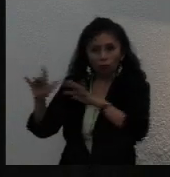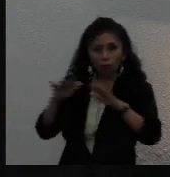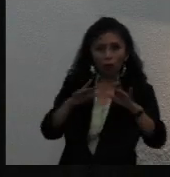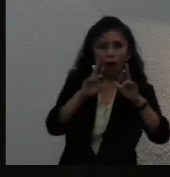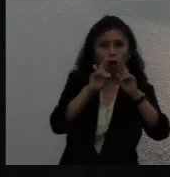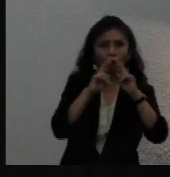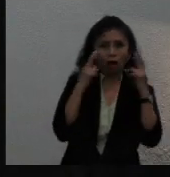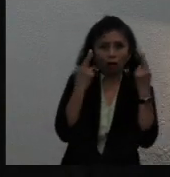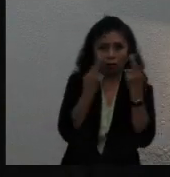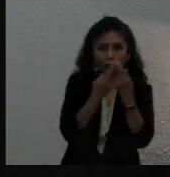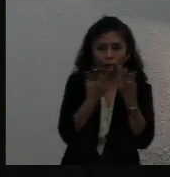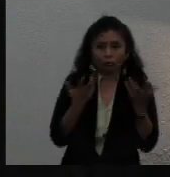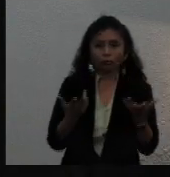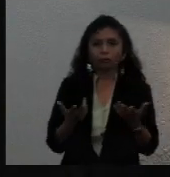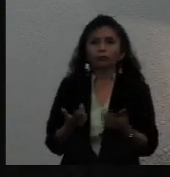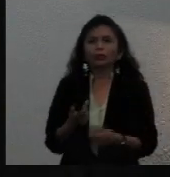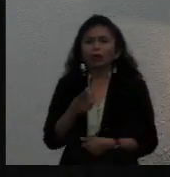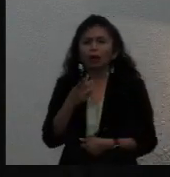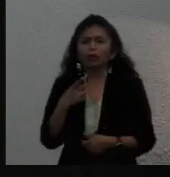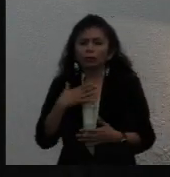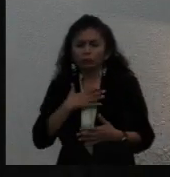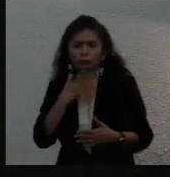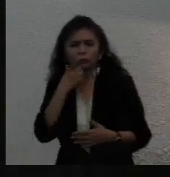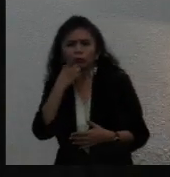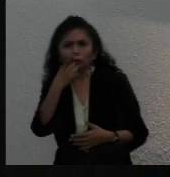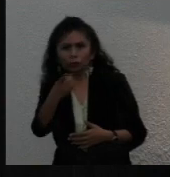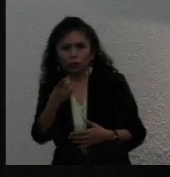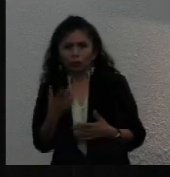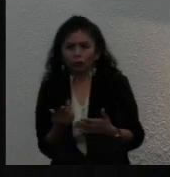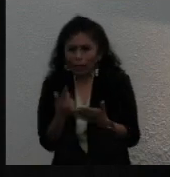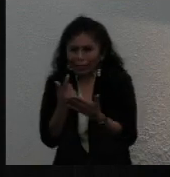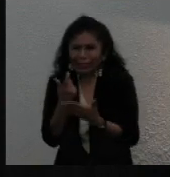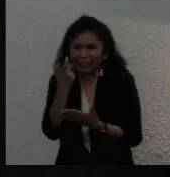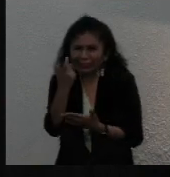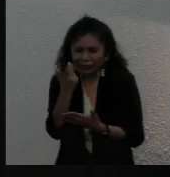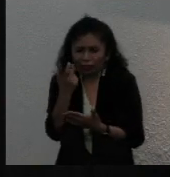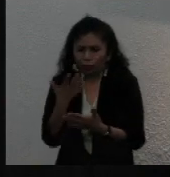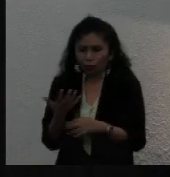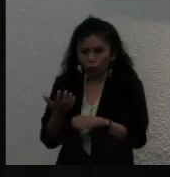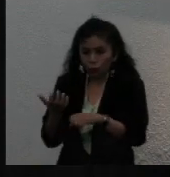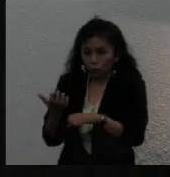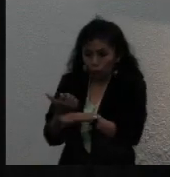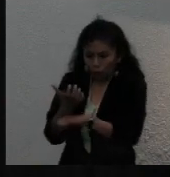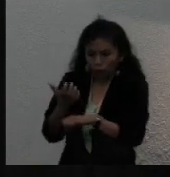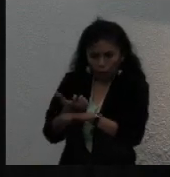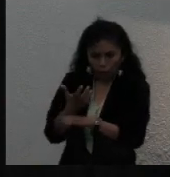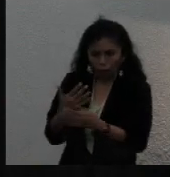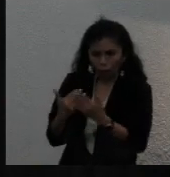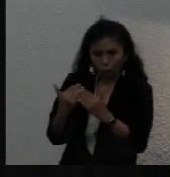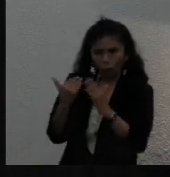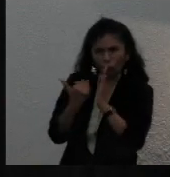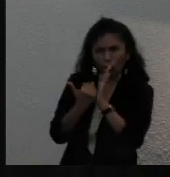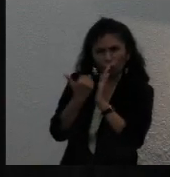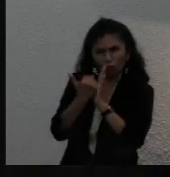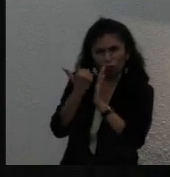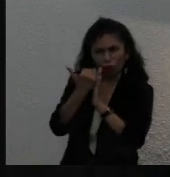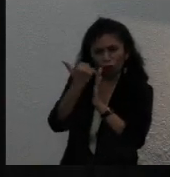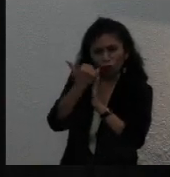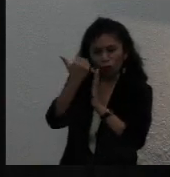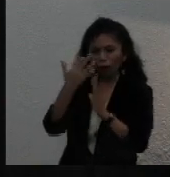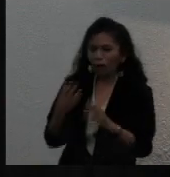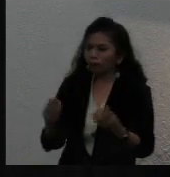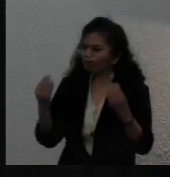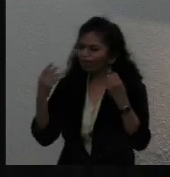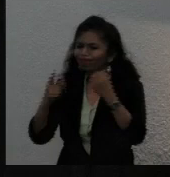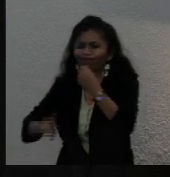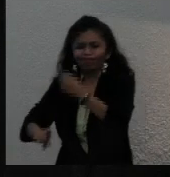sesión concluyo señalando que aunque el presupuesto Estatal no ha dejado de incrementarse El rezago social